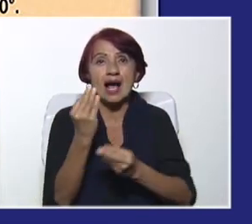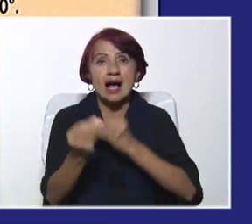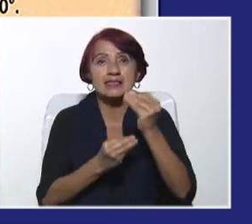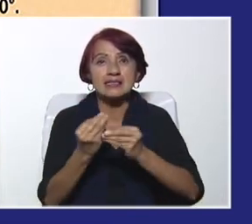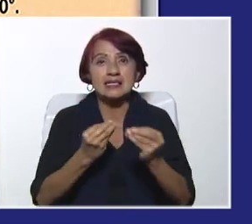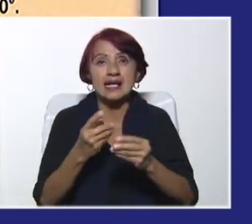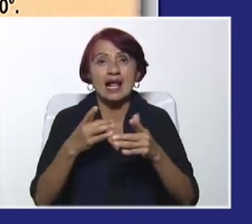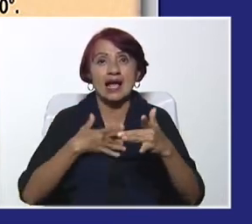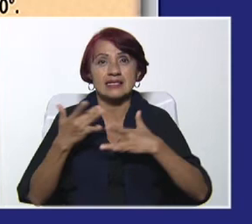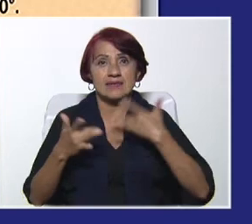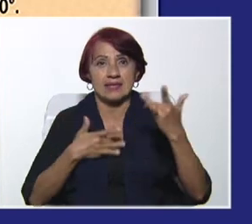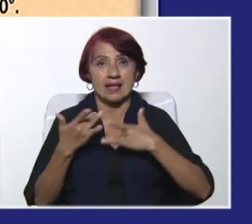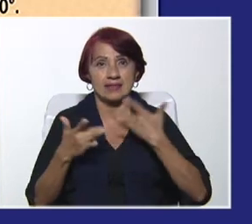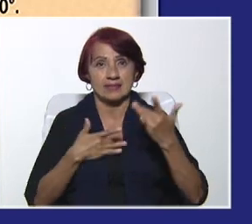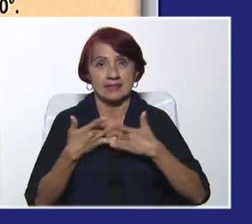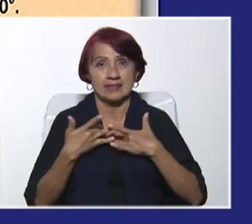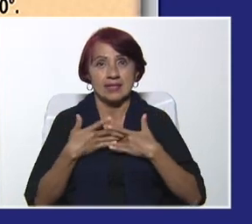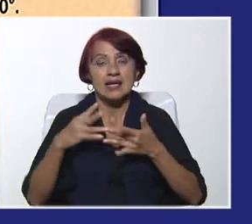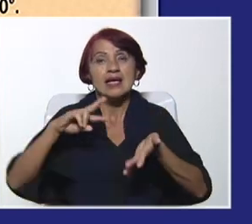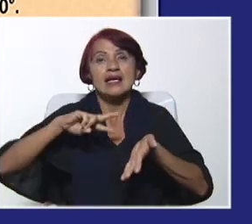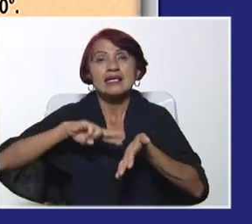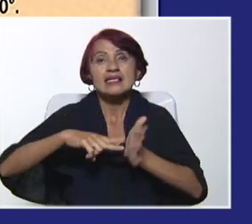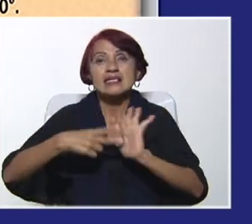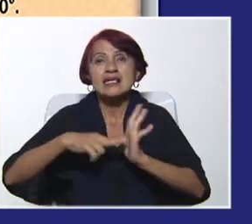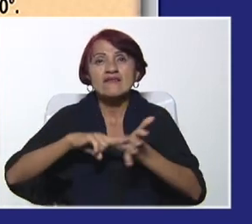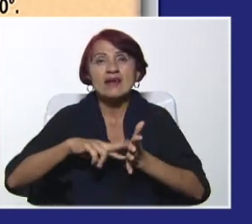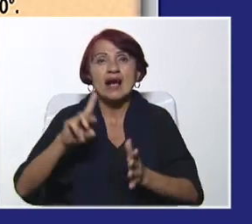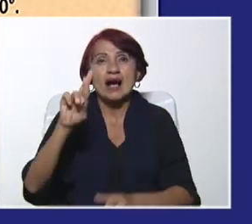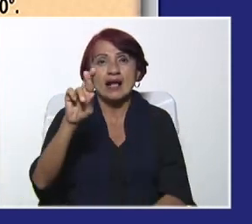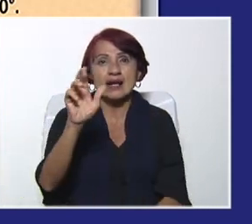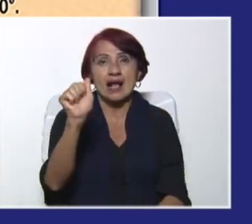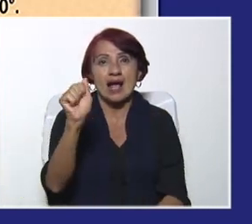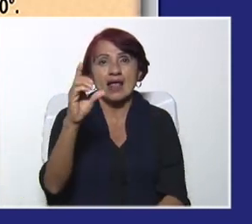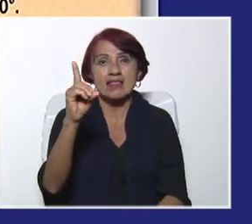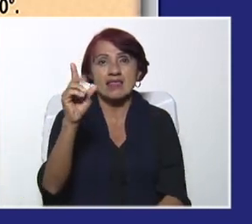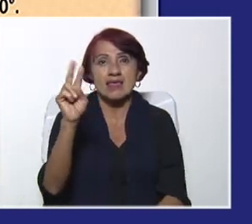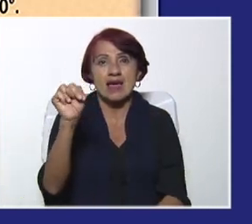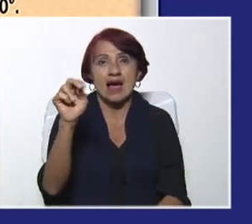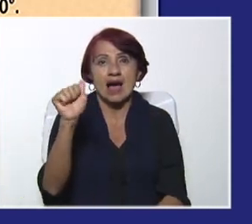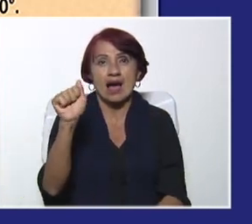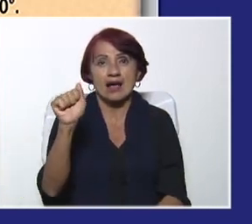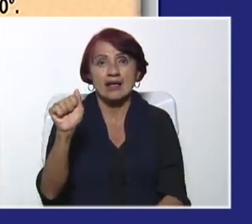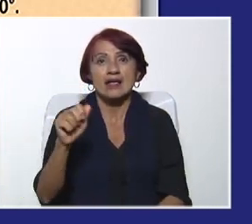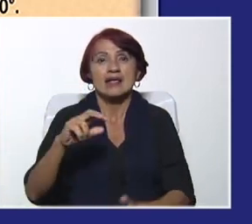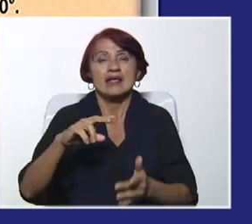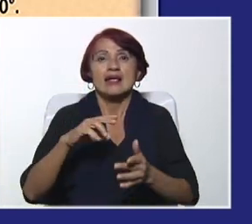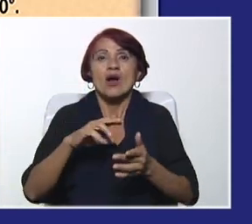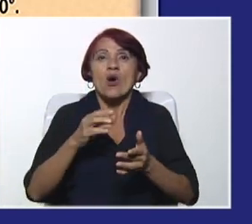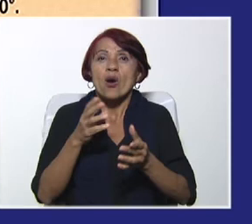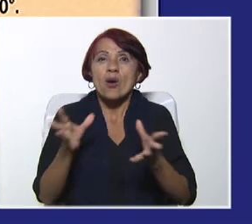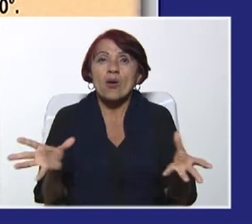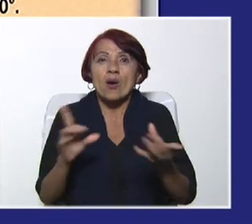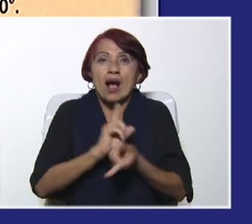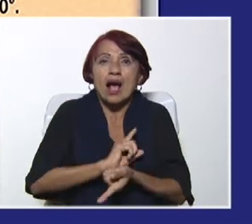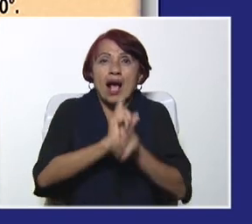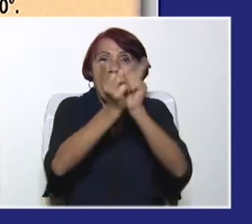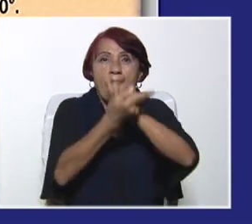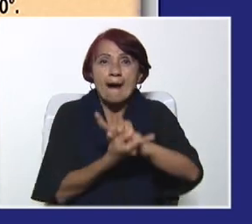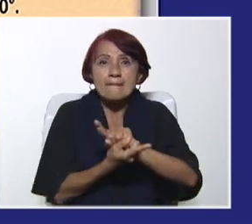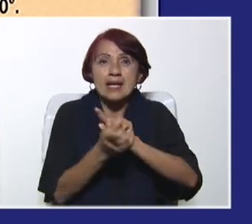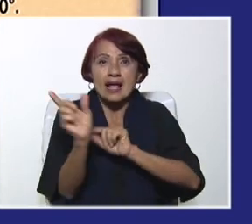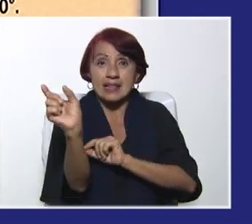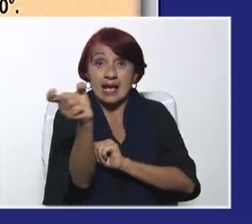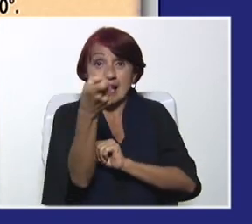las siguientes actividades. Defina radián. 2. Convierte de grados